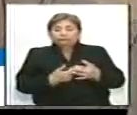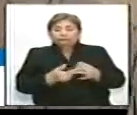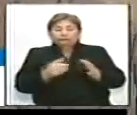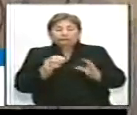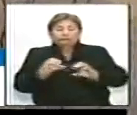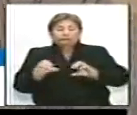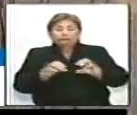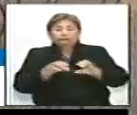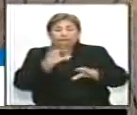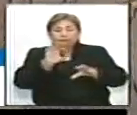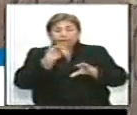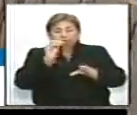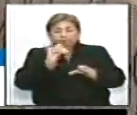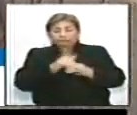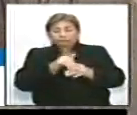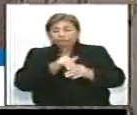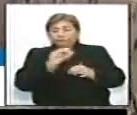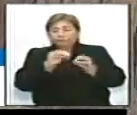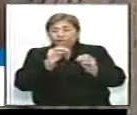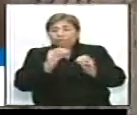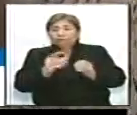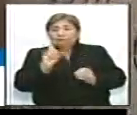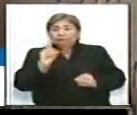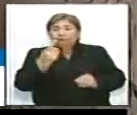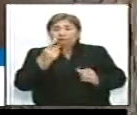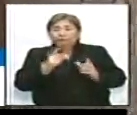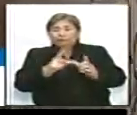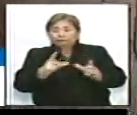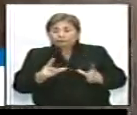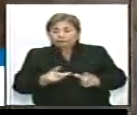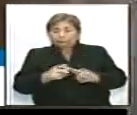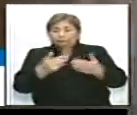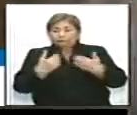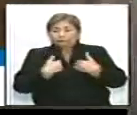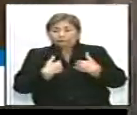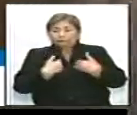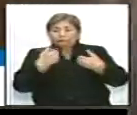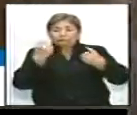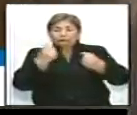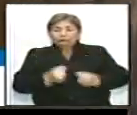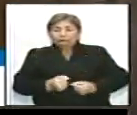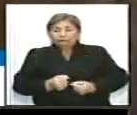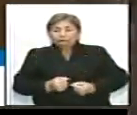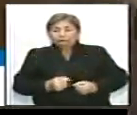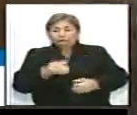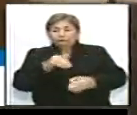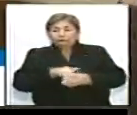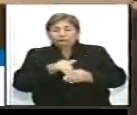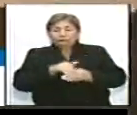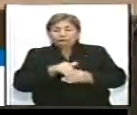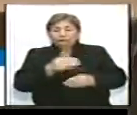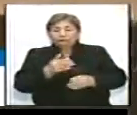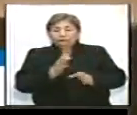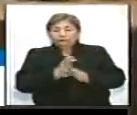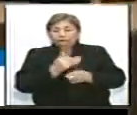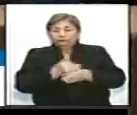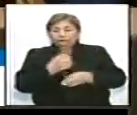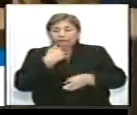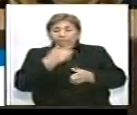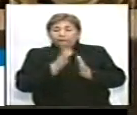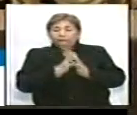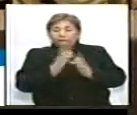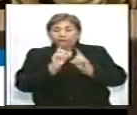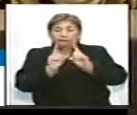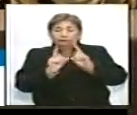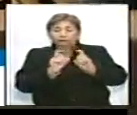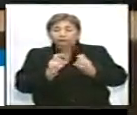acto eleccionario. En primer lugar, debemos definir la forma de votación, por lo que les consulto